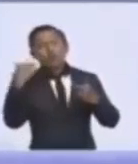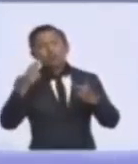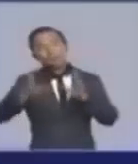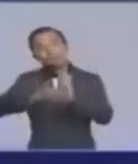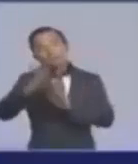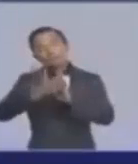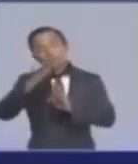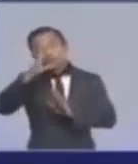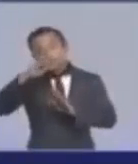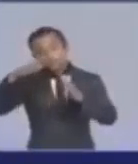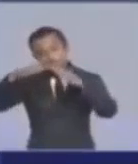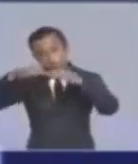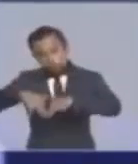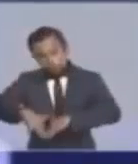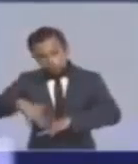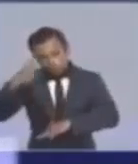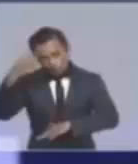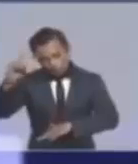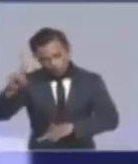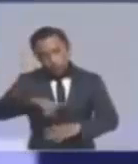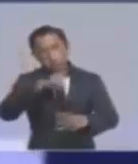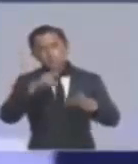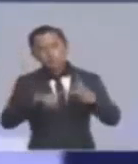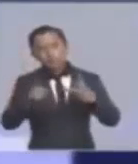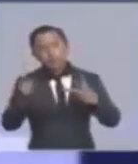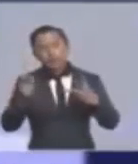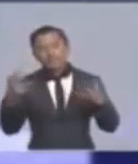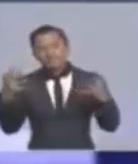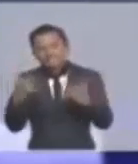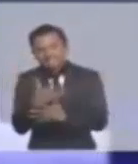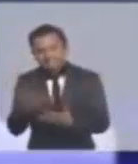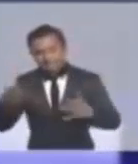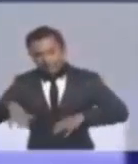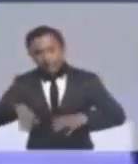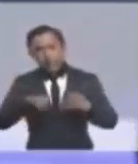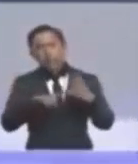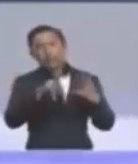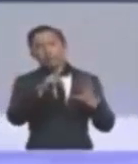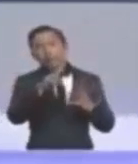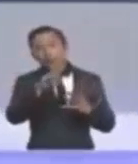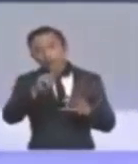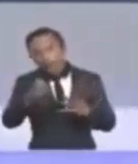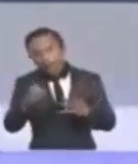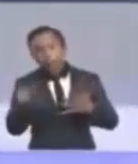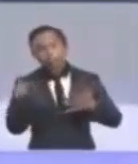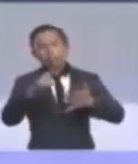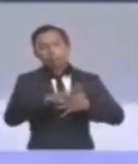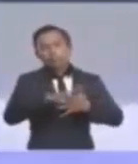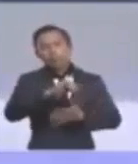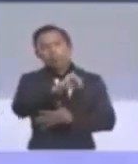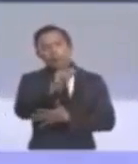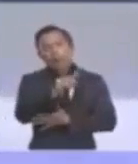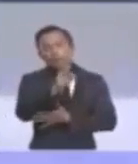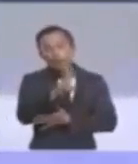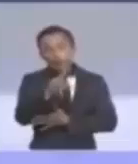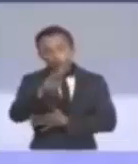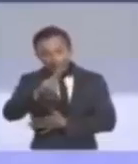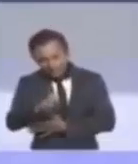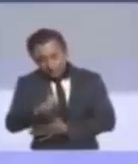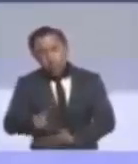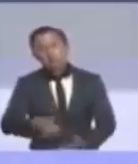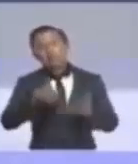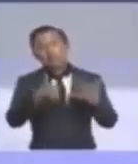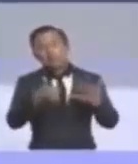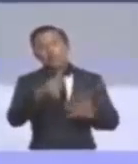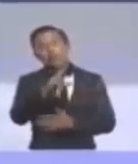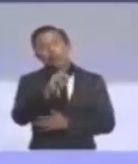que ha dicho Andrés Manuel, lo que han dicho ustedes, de eso no tenemos duda. Lo que me gustaría conocer es, de usted como la coordinadora, es cómo